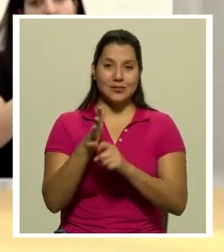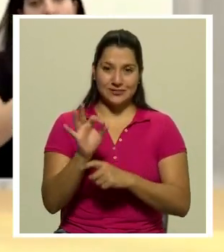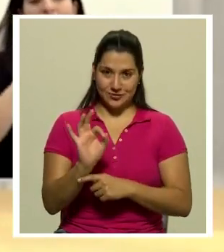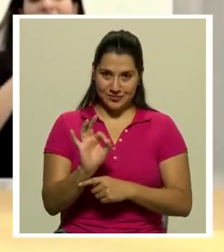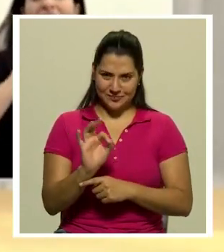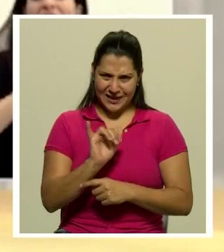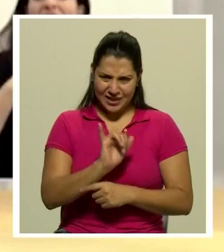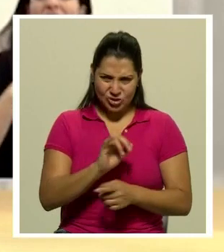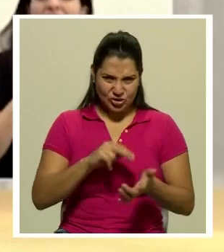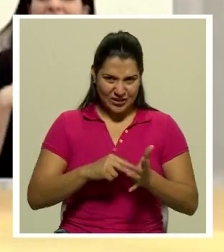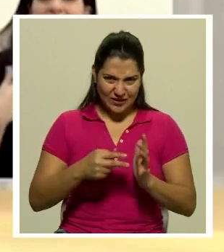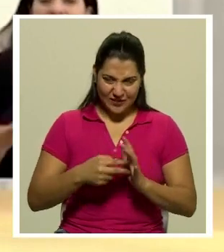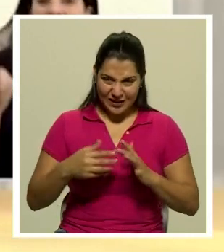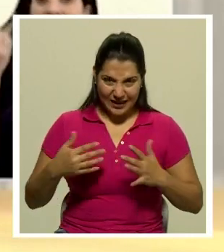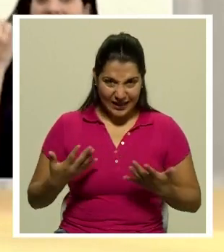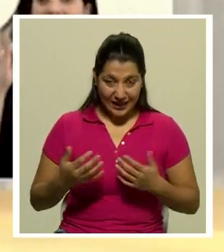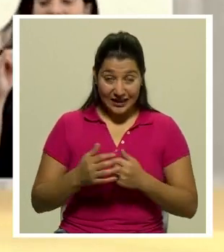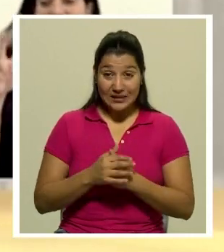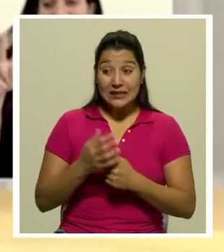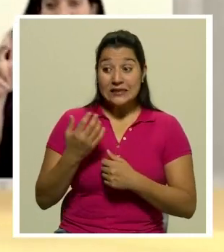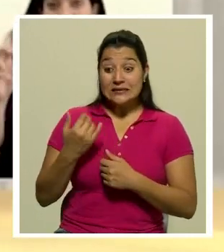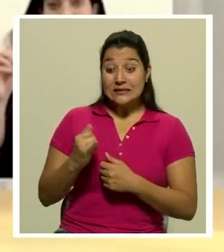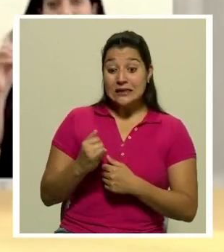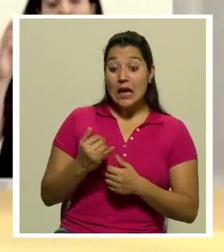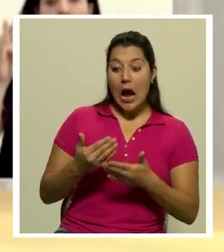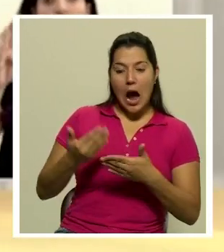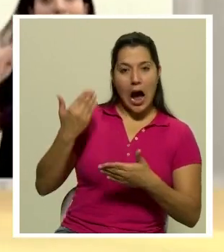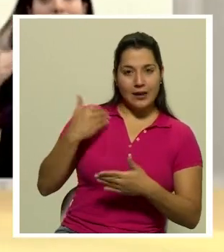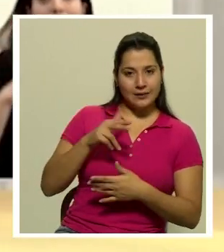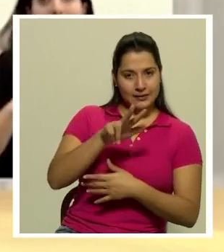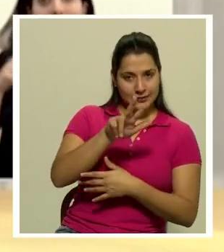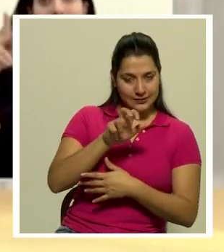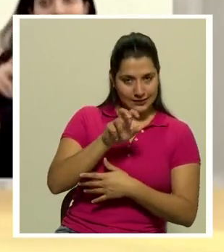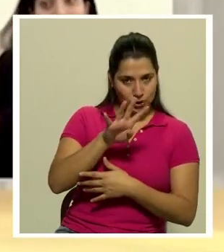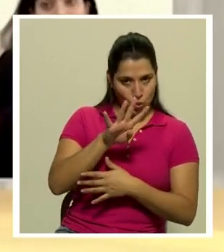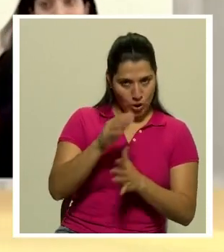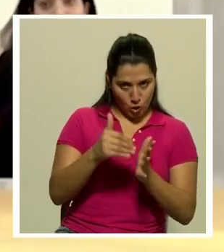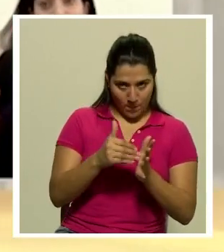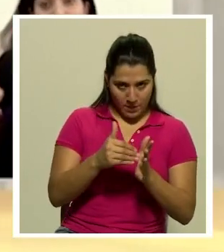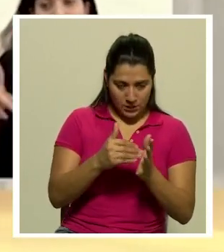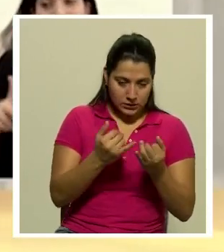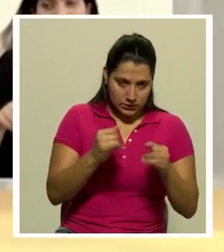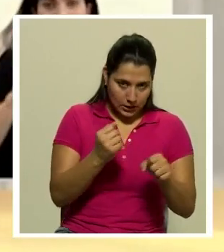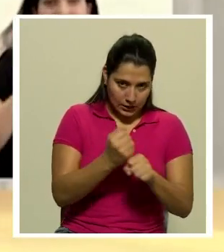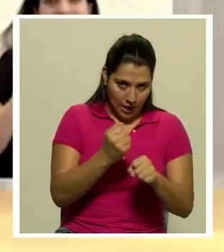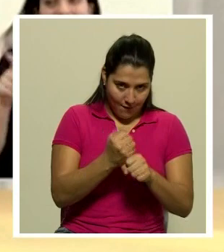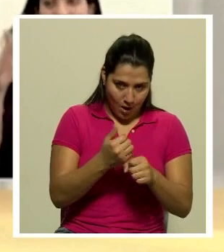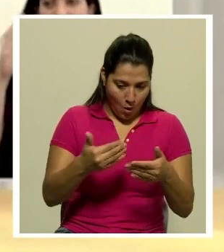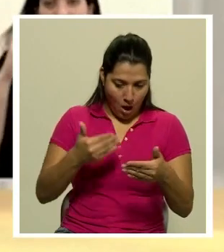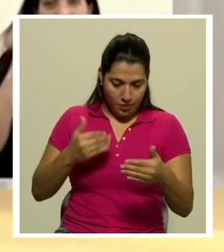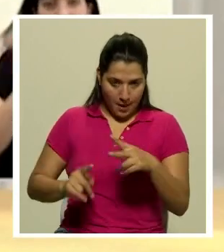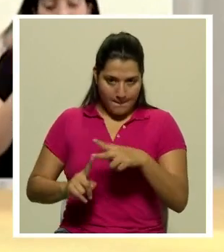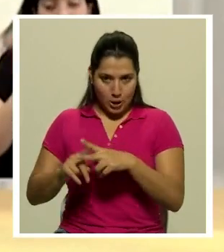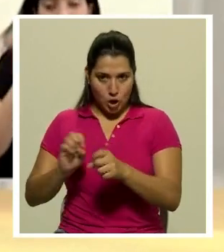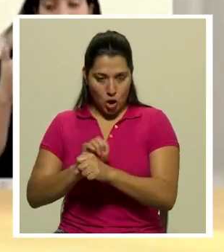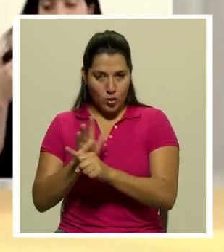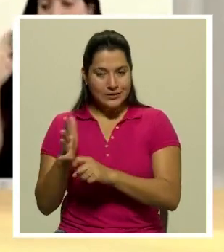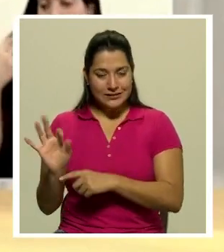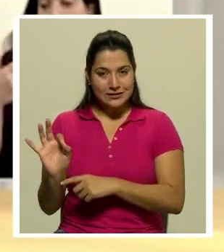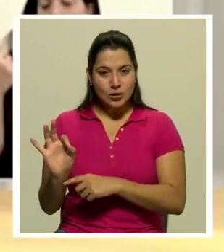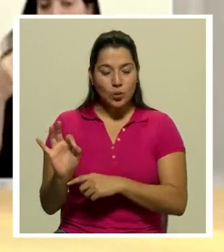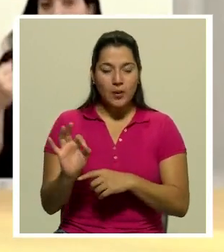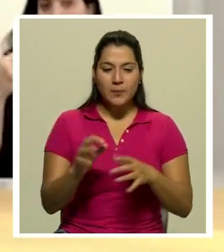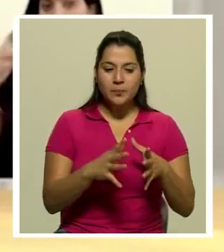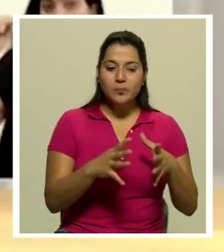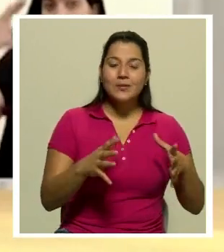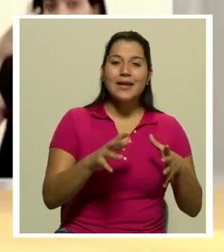querría decir que si se mantienen las 304.000 personas que estaban reflejadas en condición de desempleo en el último